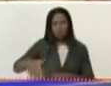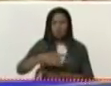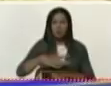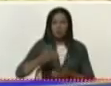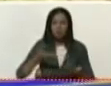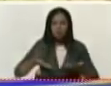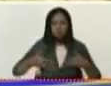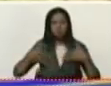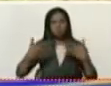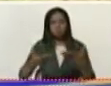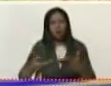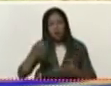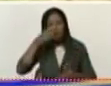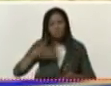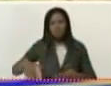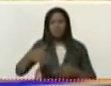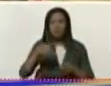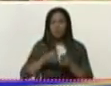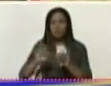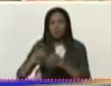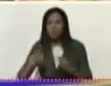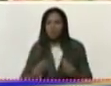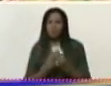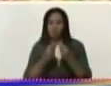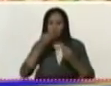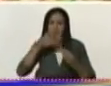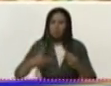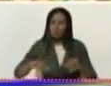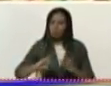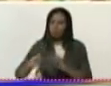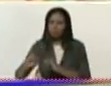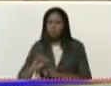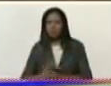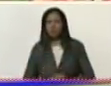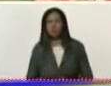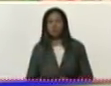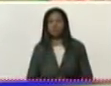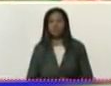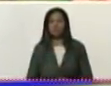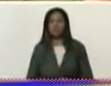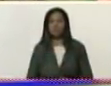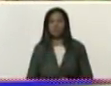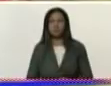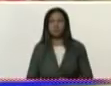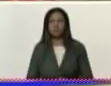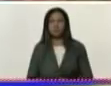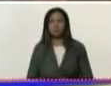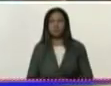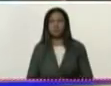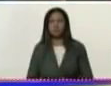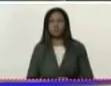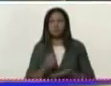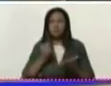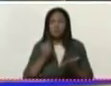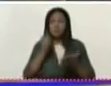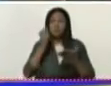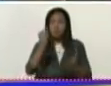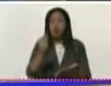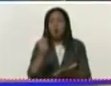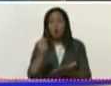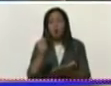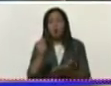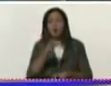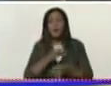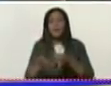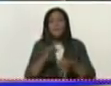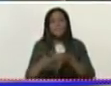el pueblo y con el pueblo. bono,